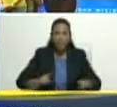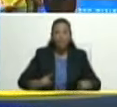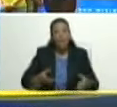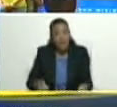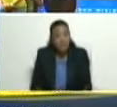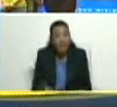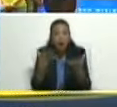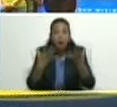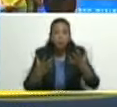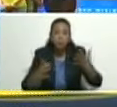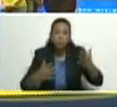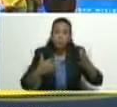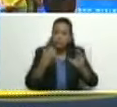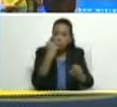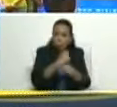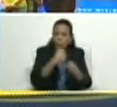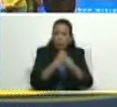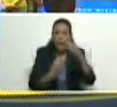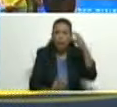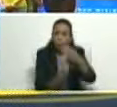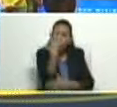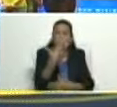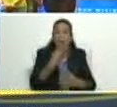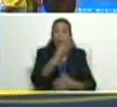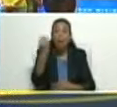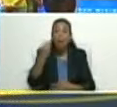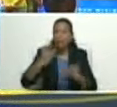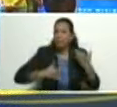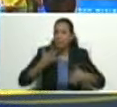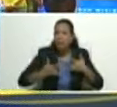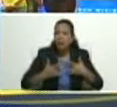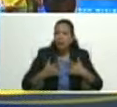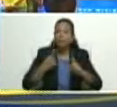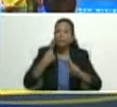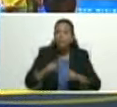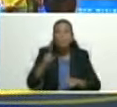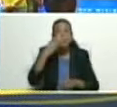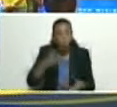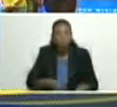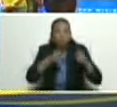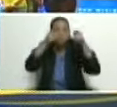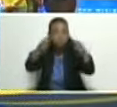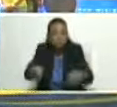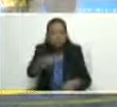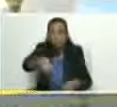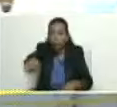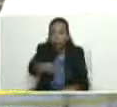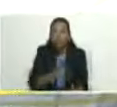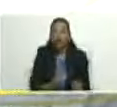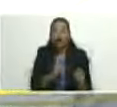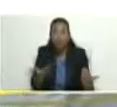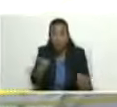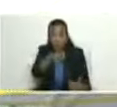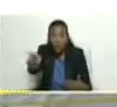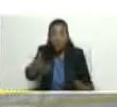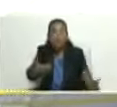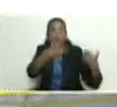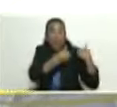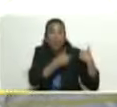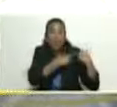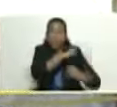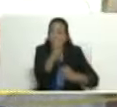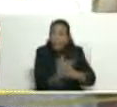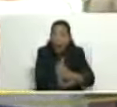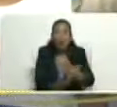Lanzamos las 10 vértices, las 40 acciones, y yo se las dejo en las manos de ustedes, en toda la fuerza